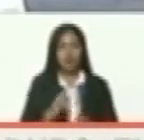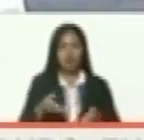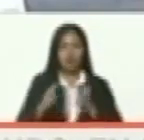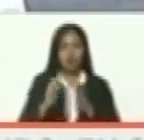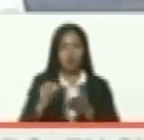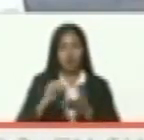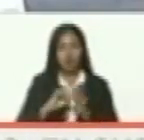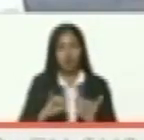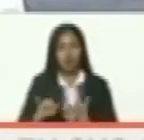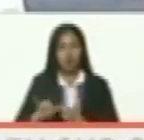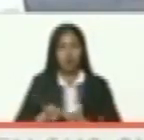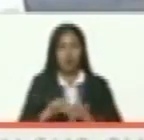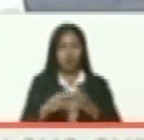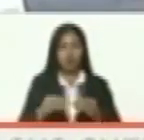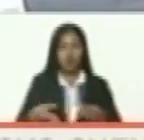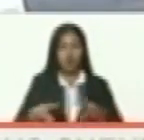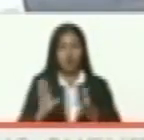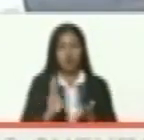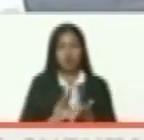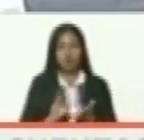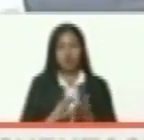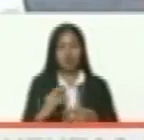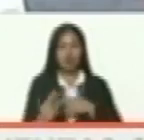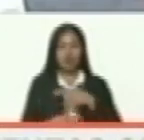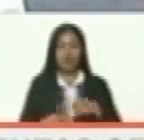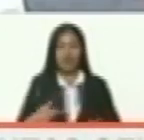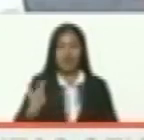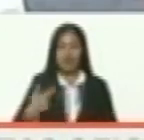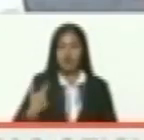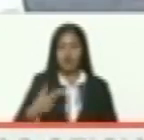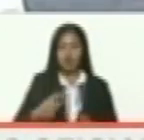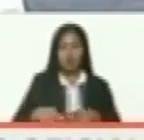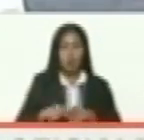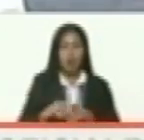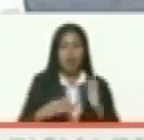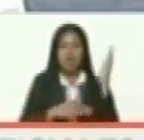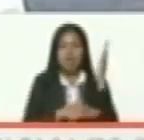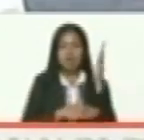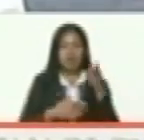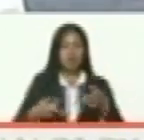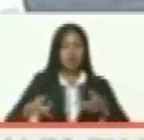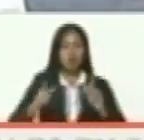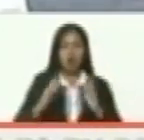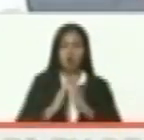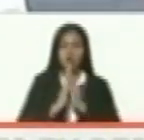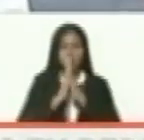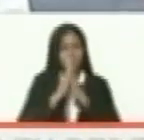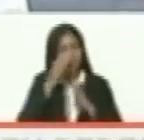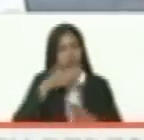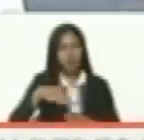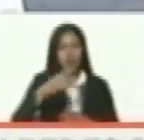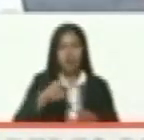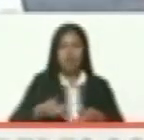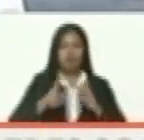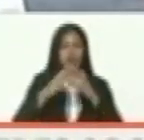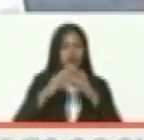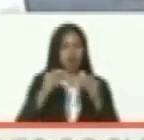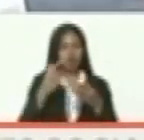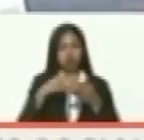reconstruir todos los centros religiosos, iglesias y lugares de oración del pueblo. Listo